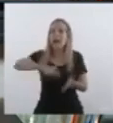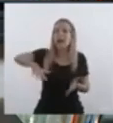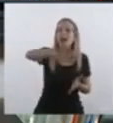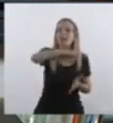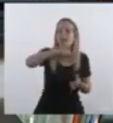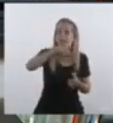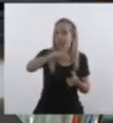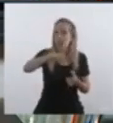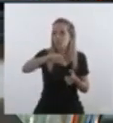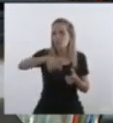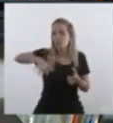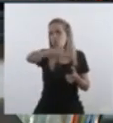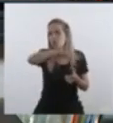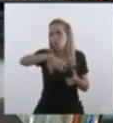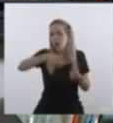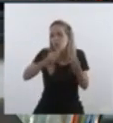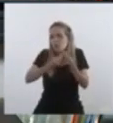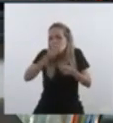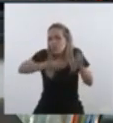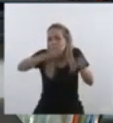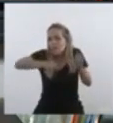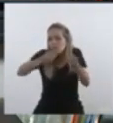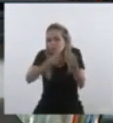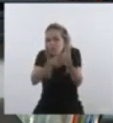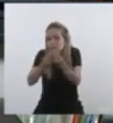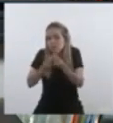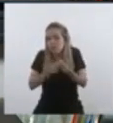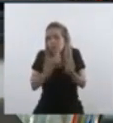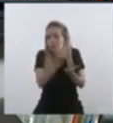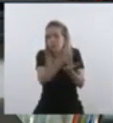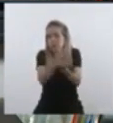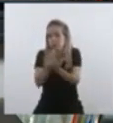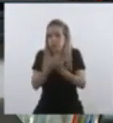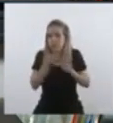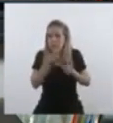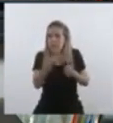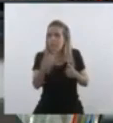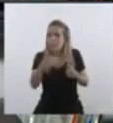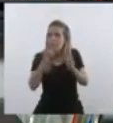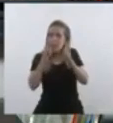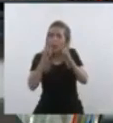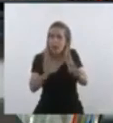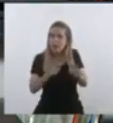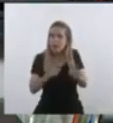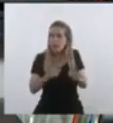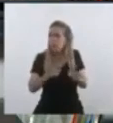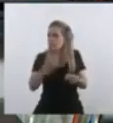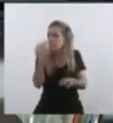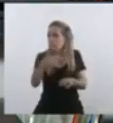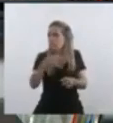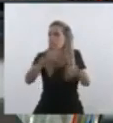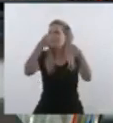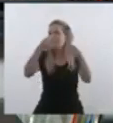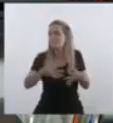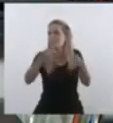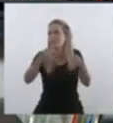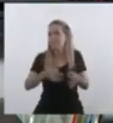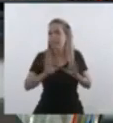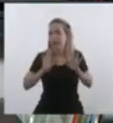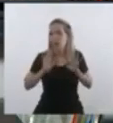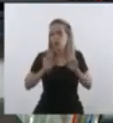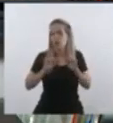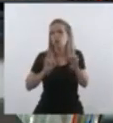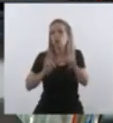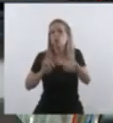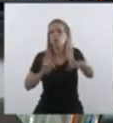un conglomerado social único. Y por lo tanto debe ser atendido como una unidad y no como lugares